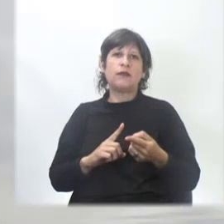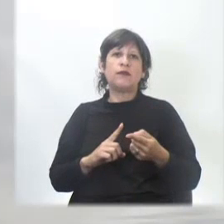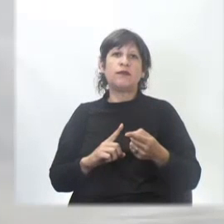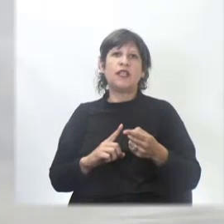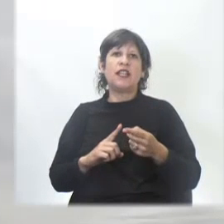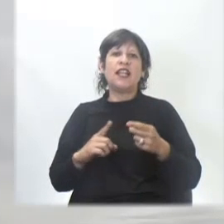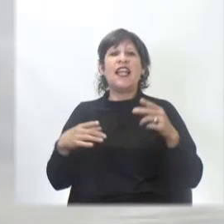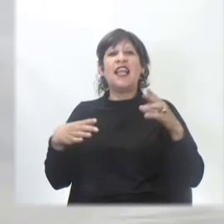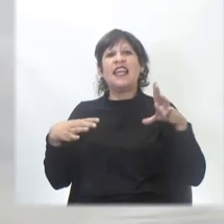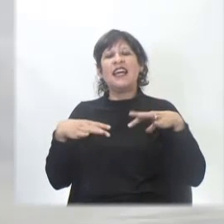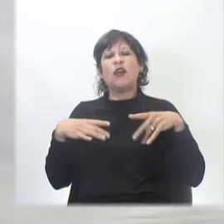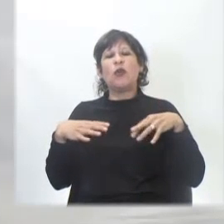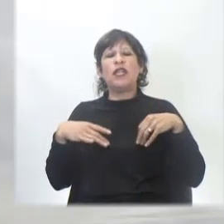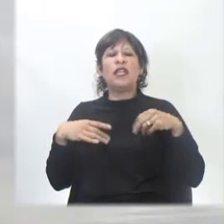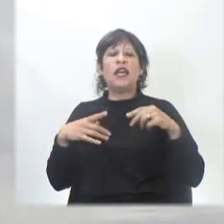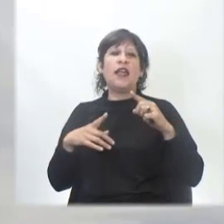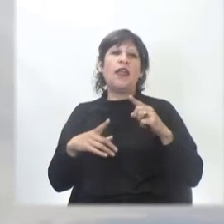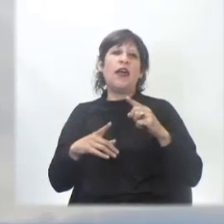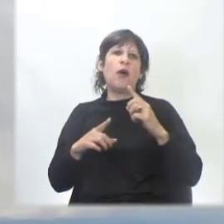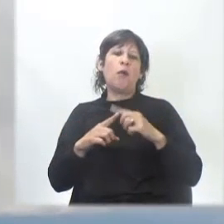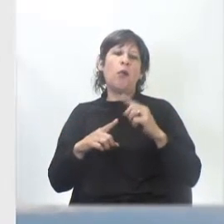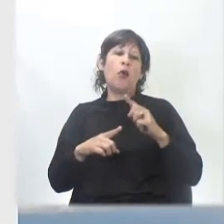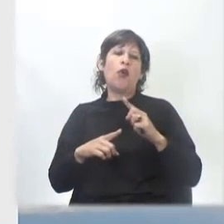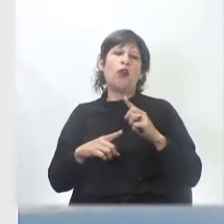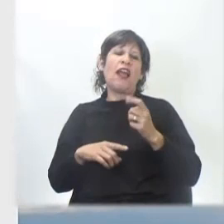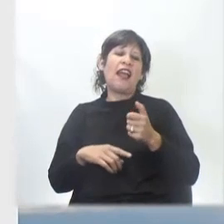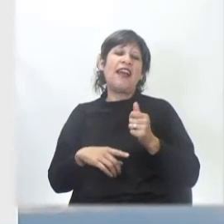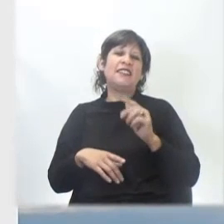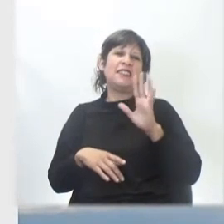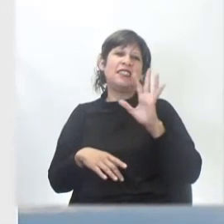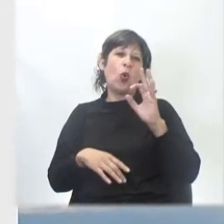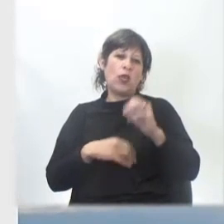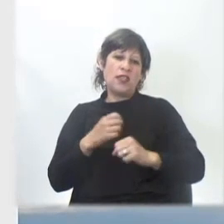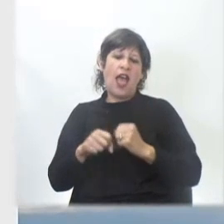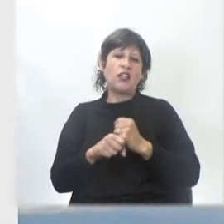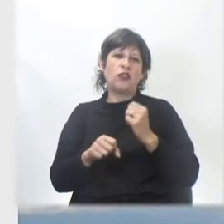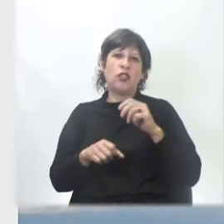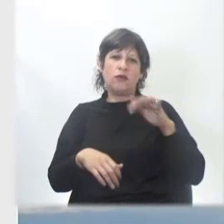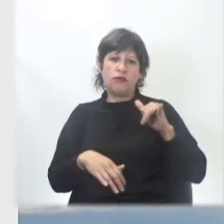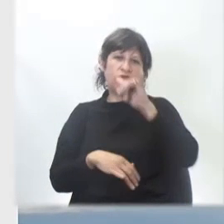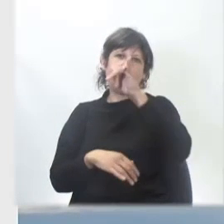Jubilados tras casi medio siglo, España se despide de sus últimos aviones Hércules.